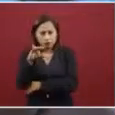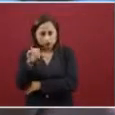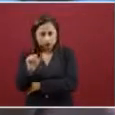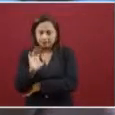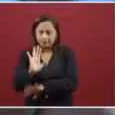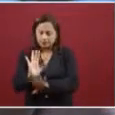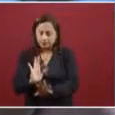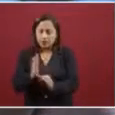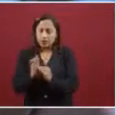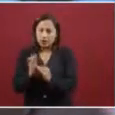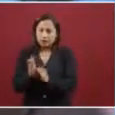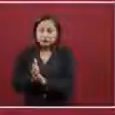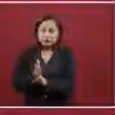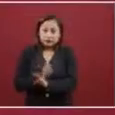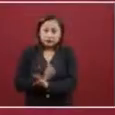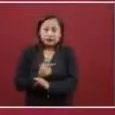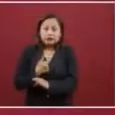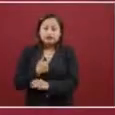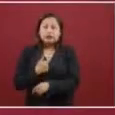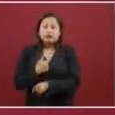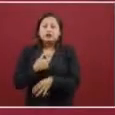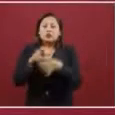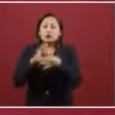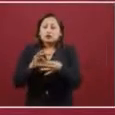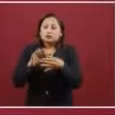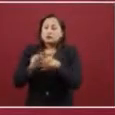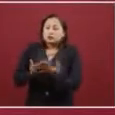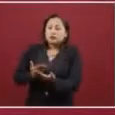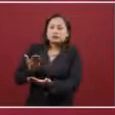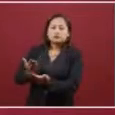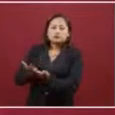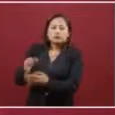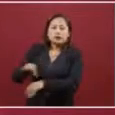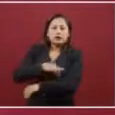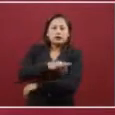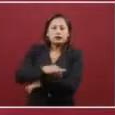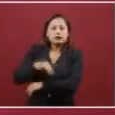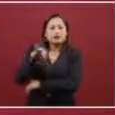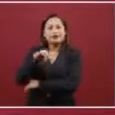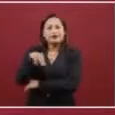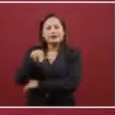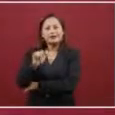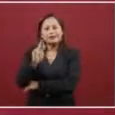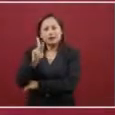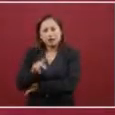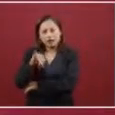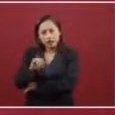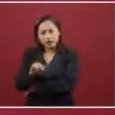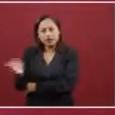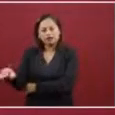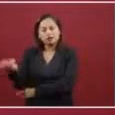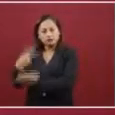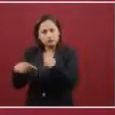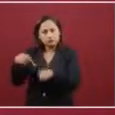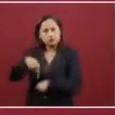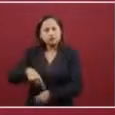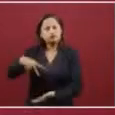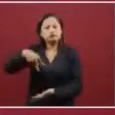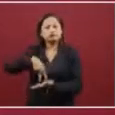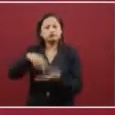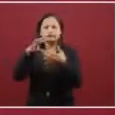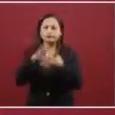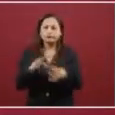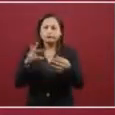le voy a pedir al arquitecto y aquí crece un panorama de lo que se pretende hacer en el vaso